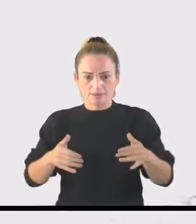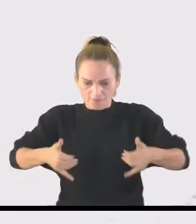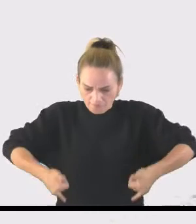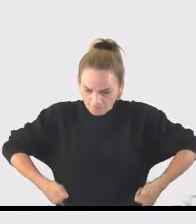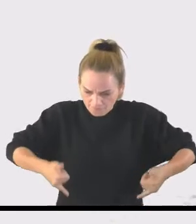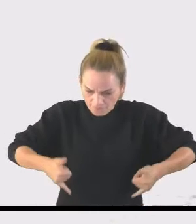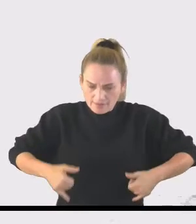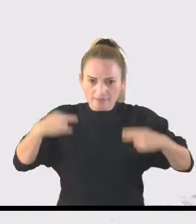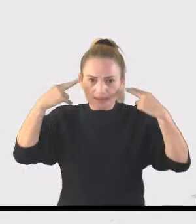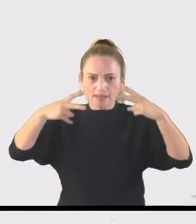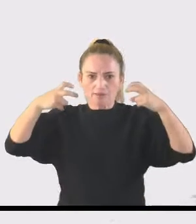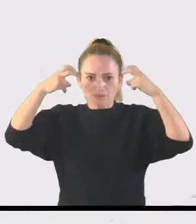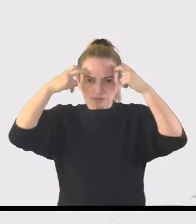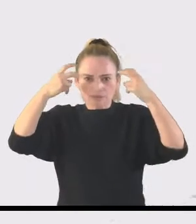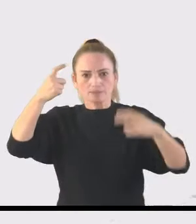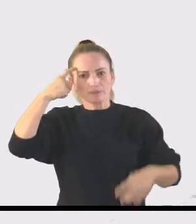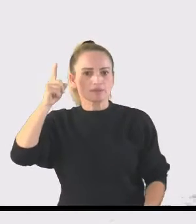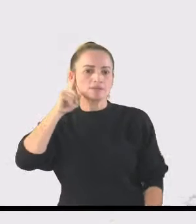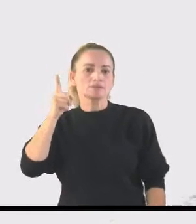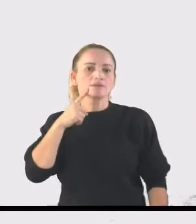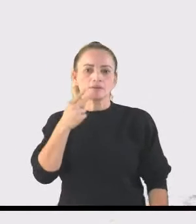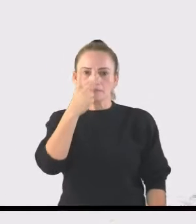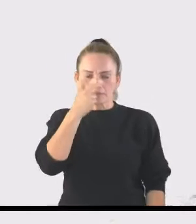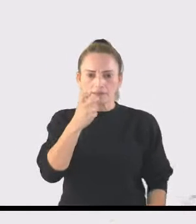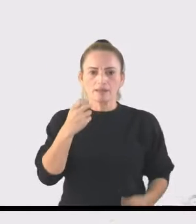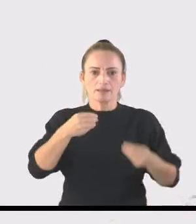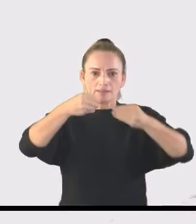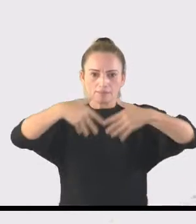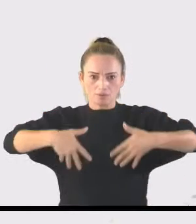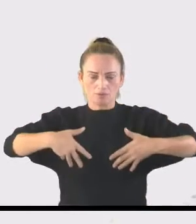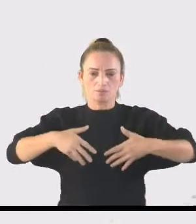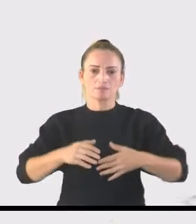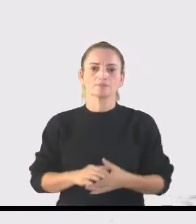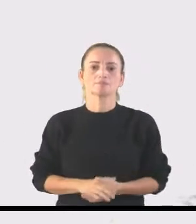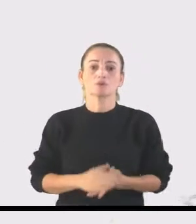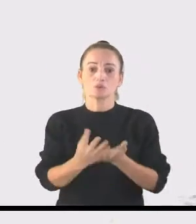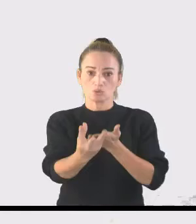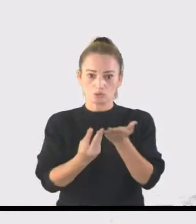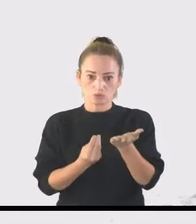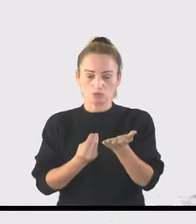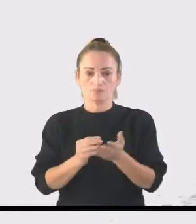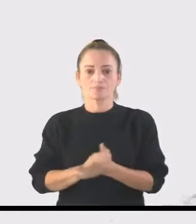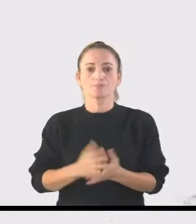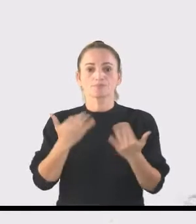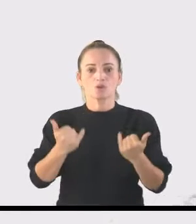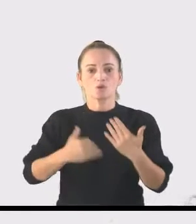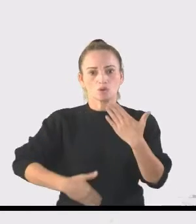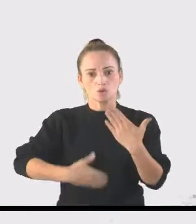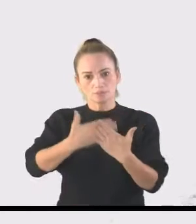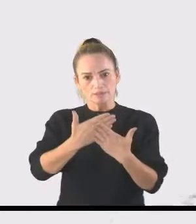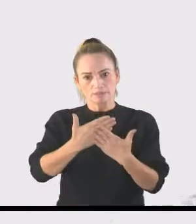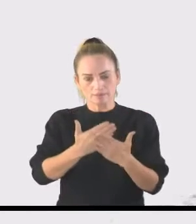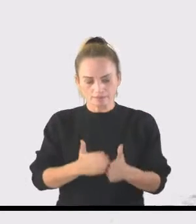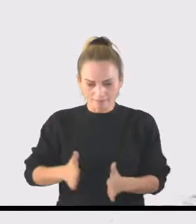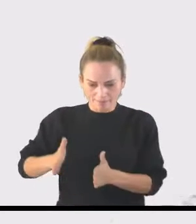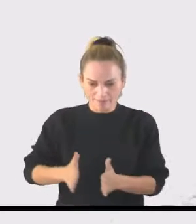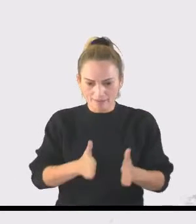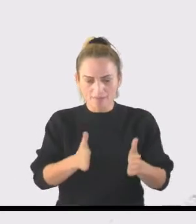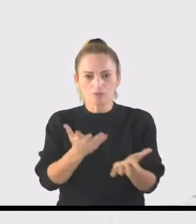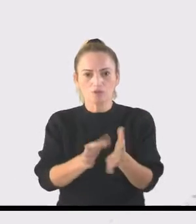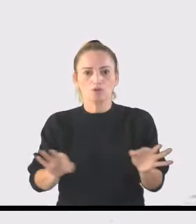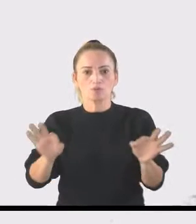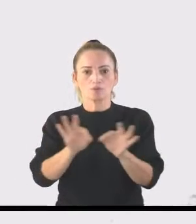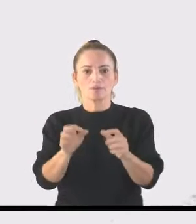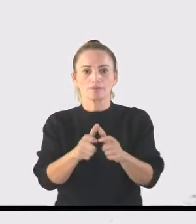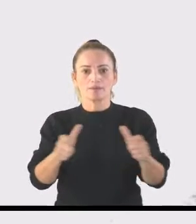física, mental, cognitiva, auditiva, visual y múltiple. Hoy iniciamos el camino que permitirá indemnizar a